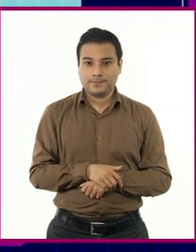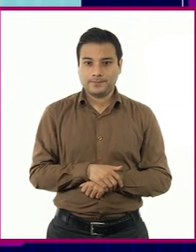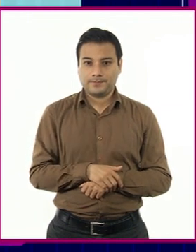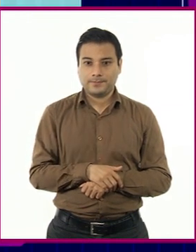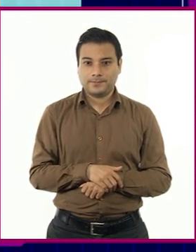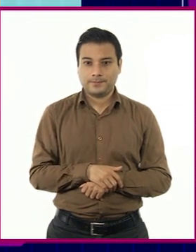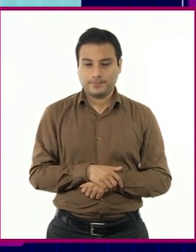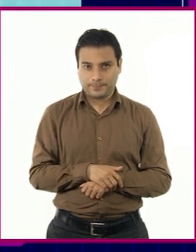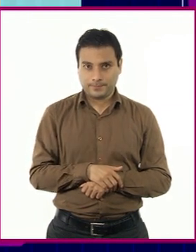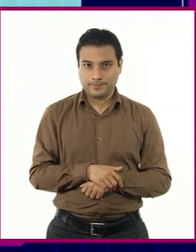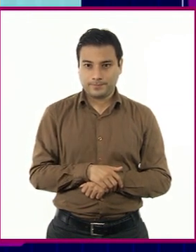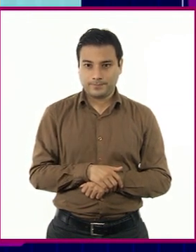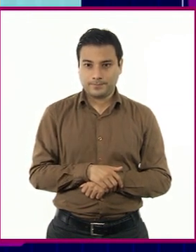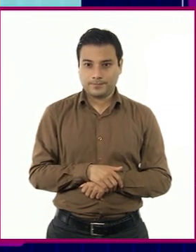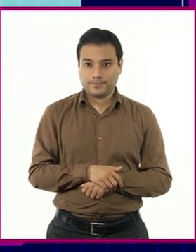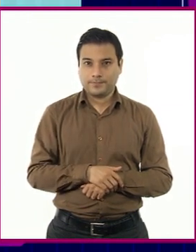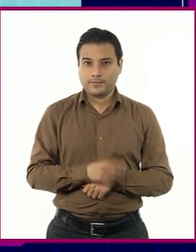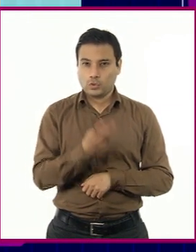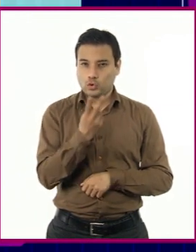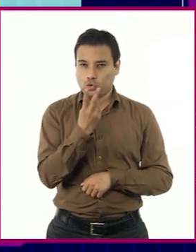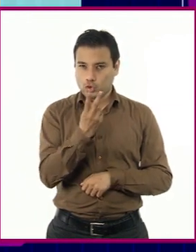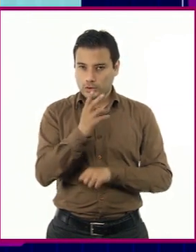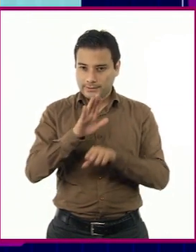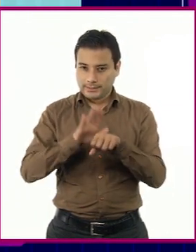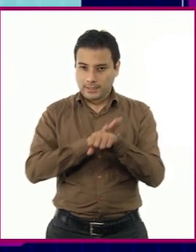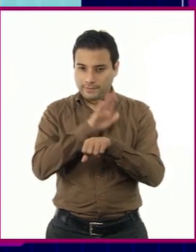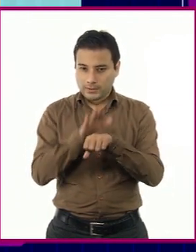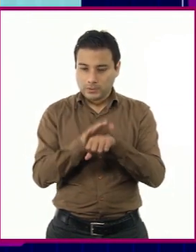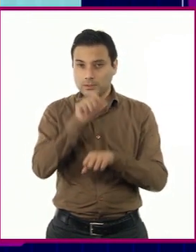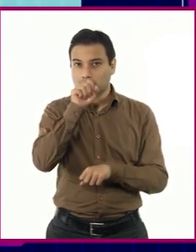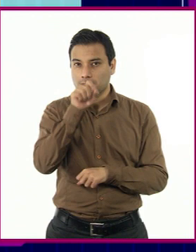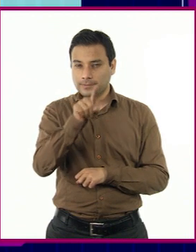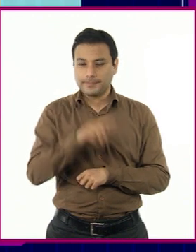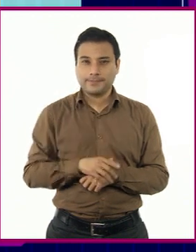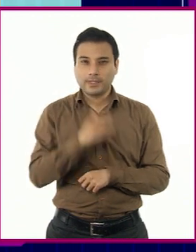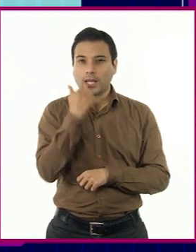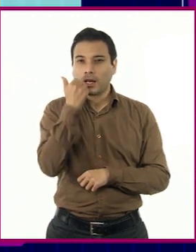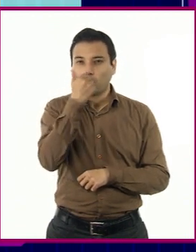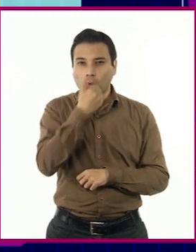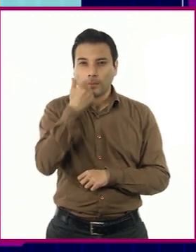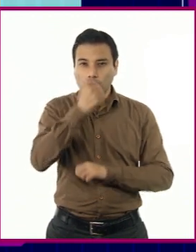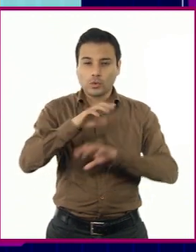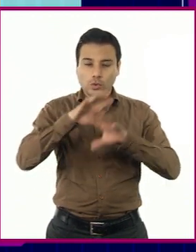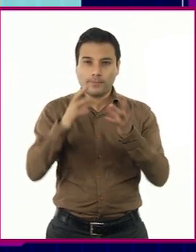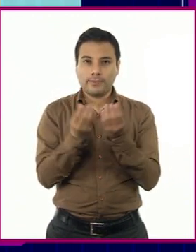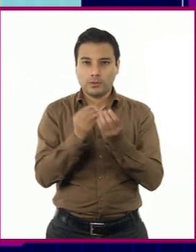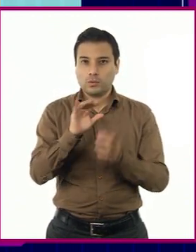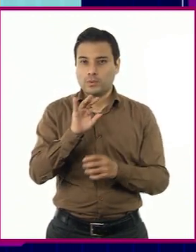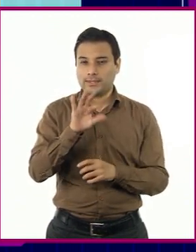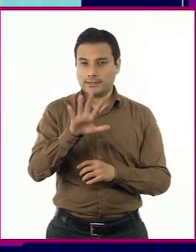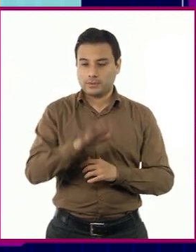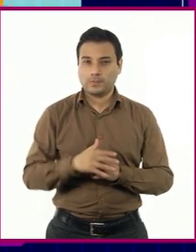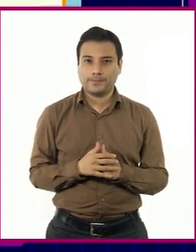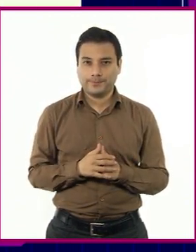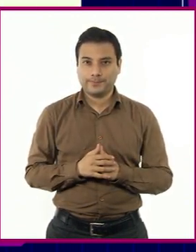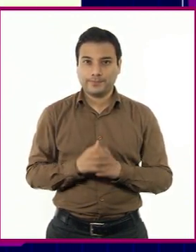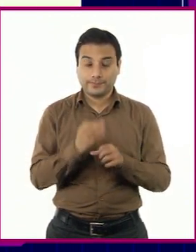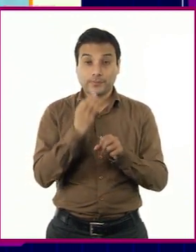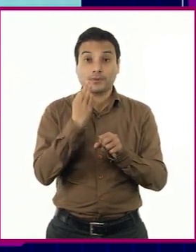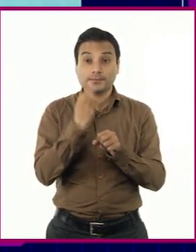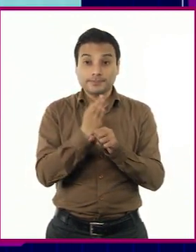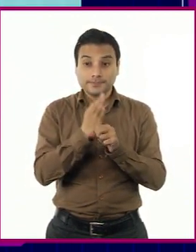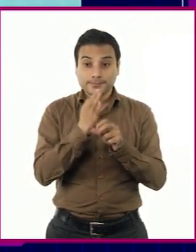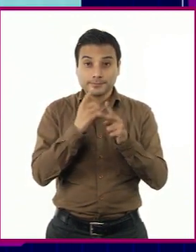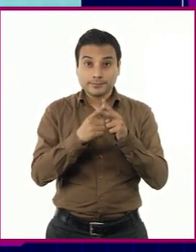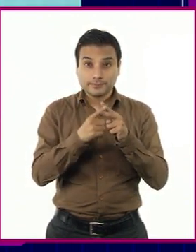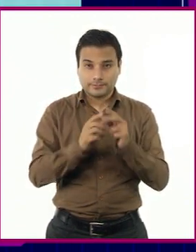dos calificaciones nulas como el total de estudiantes, que es 45. Ahora calculemos la